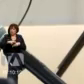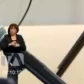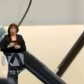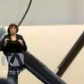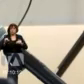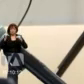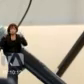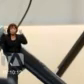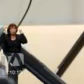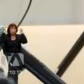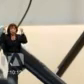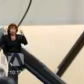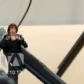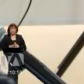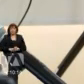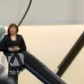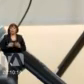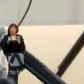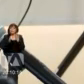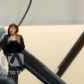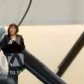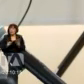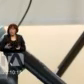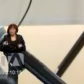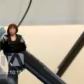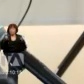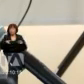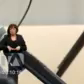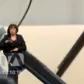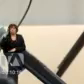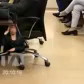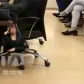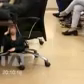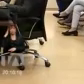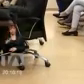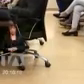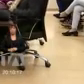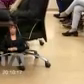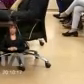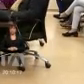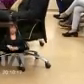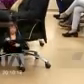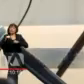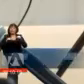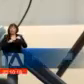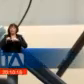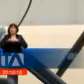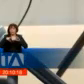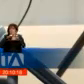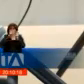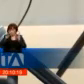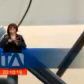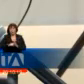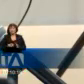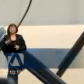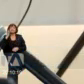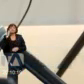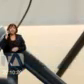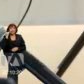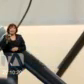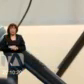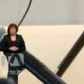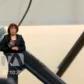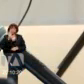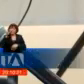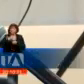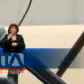en Microfinanzas y Desarrollo Social y en Administración de Empresas. Como no es que a los interesados. Ruth Arregui tiene amplia